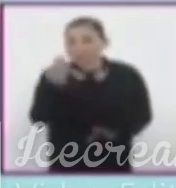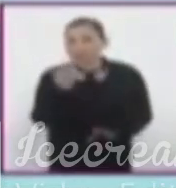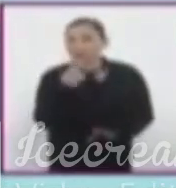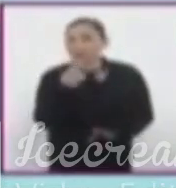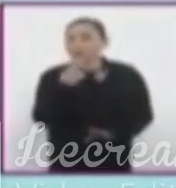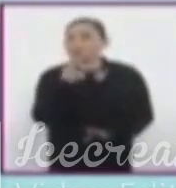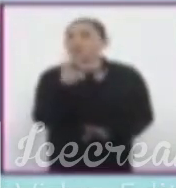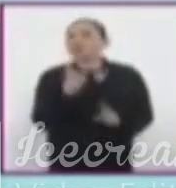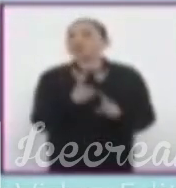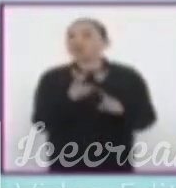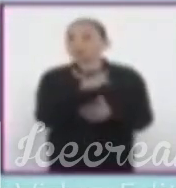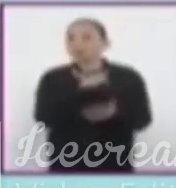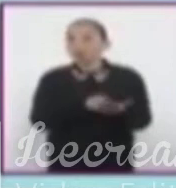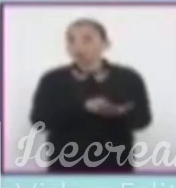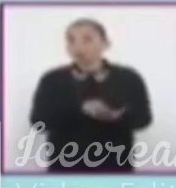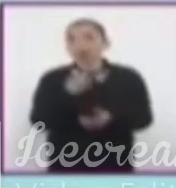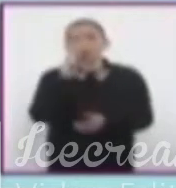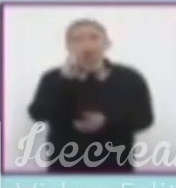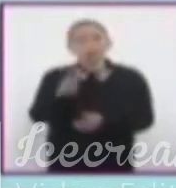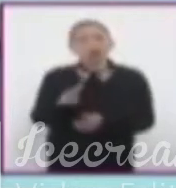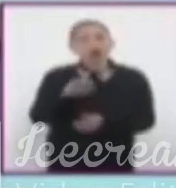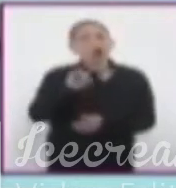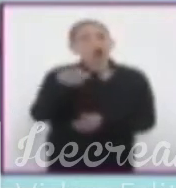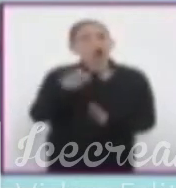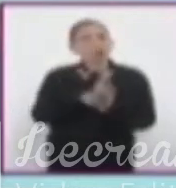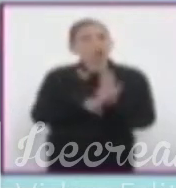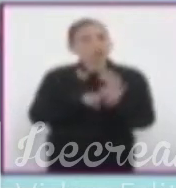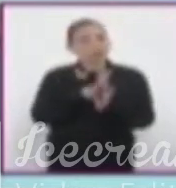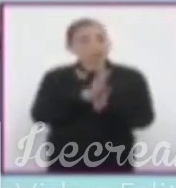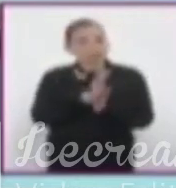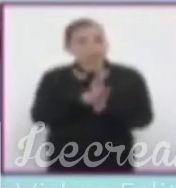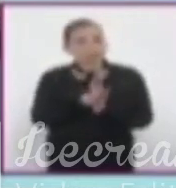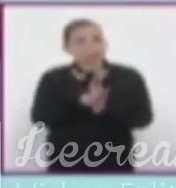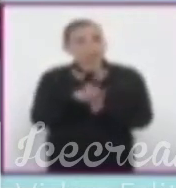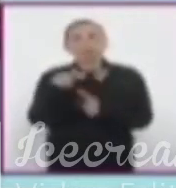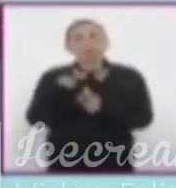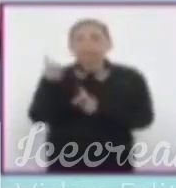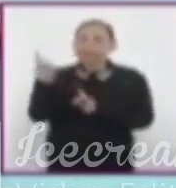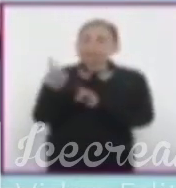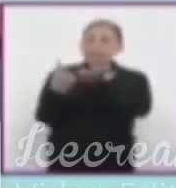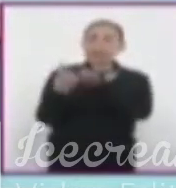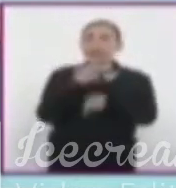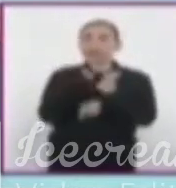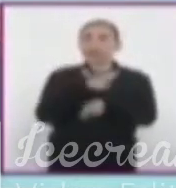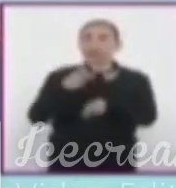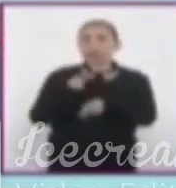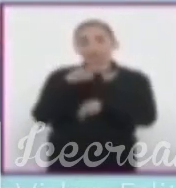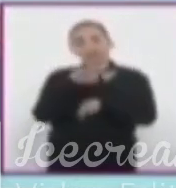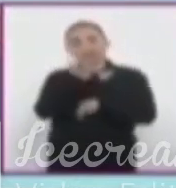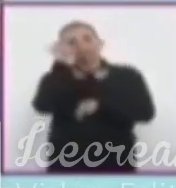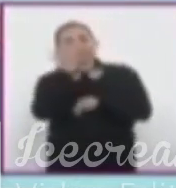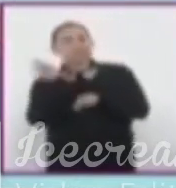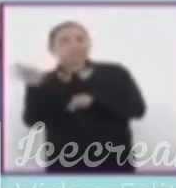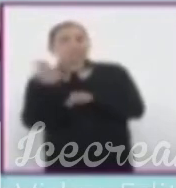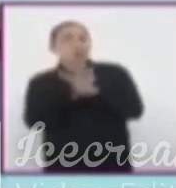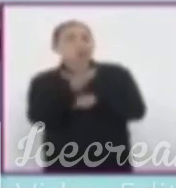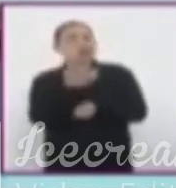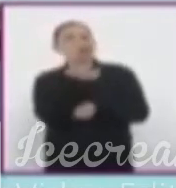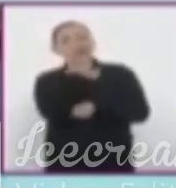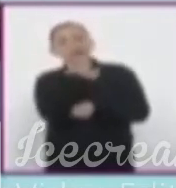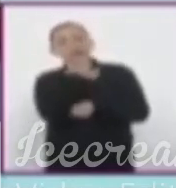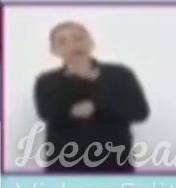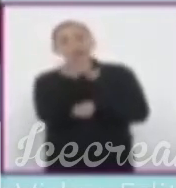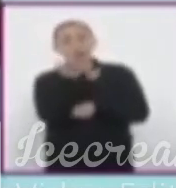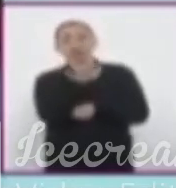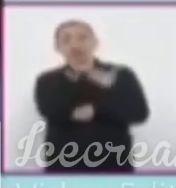usan los porcentajes. Pero veamos el siguiente video, cuyo protagonista tendrá que hacer la elección que más le convenga y